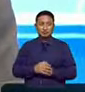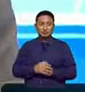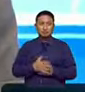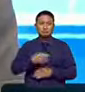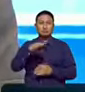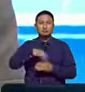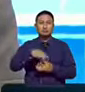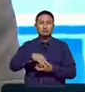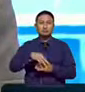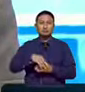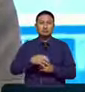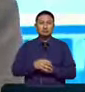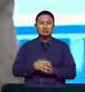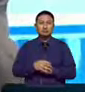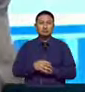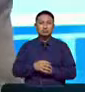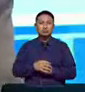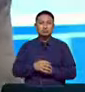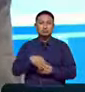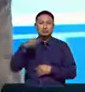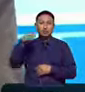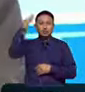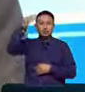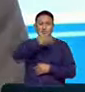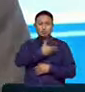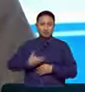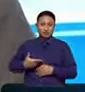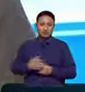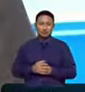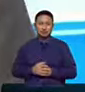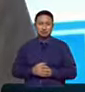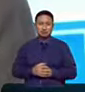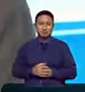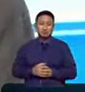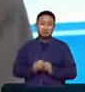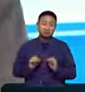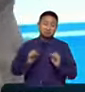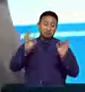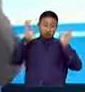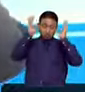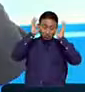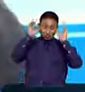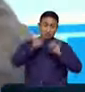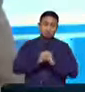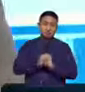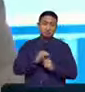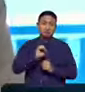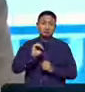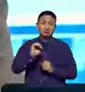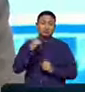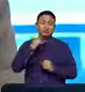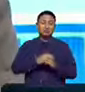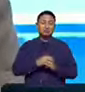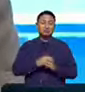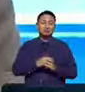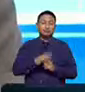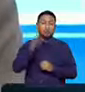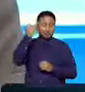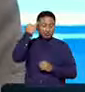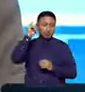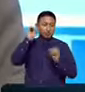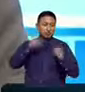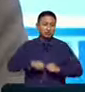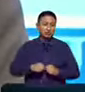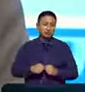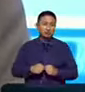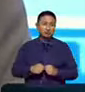elección del futuro presidente, ¿no? Que sea Lasso, que sea, más bien dicho, en este caso supongamos la hipótesis de